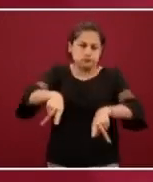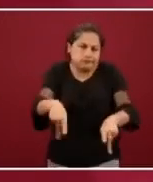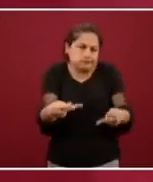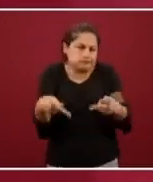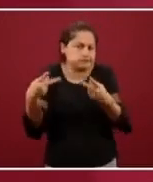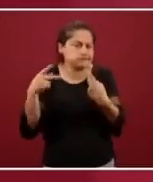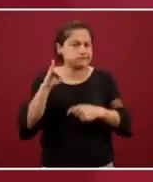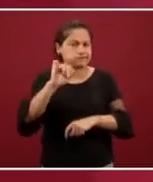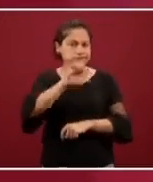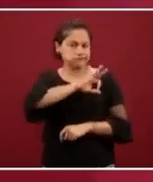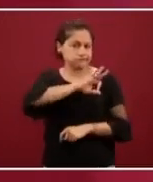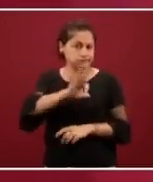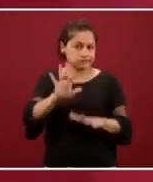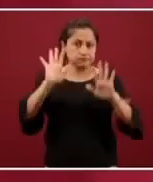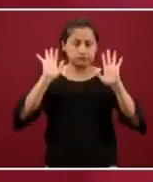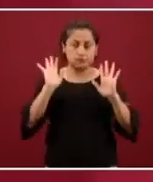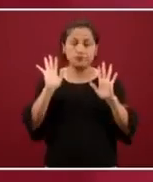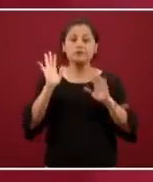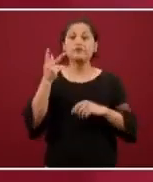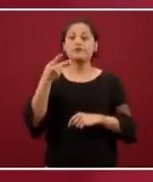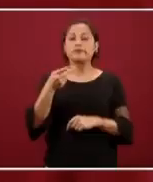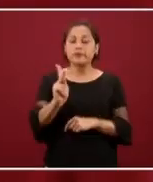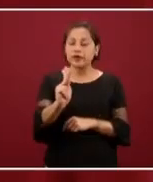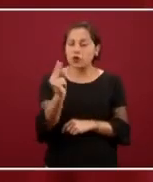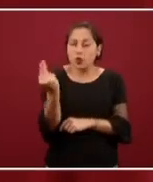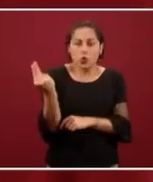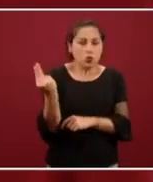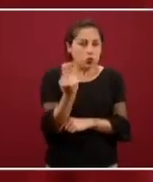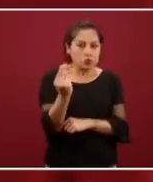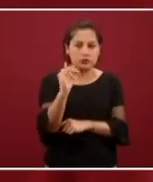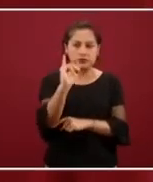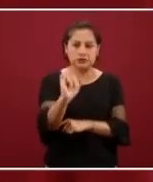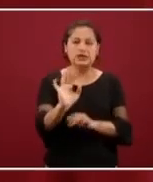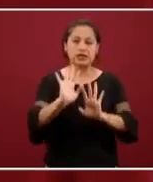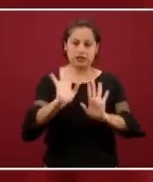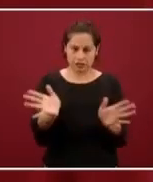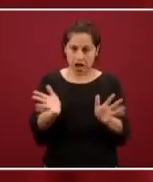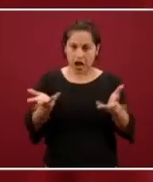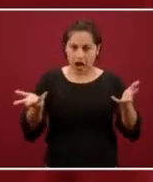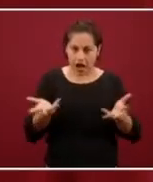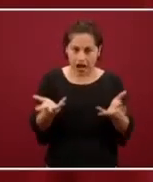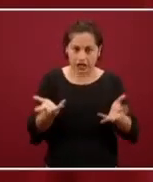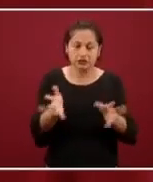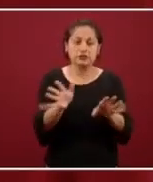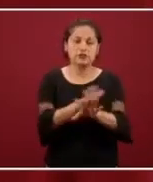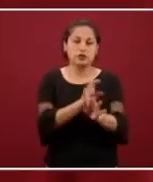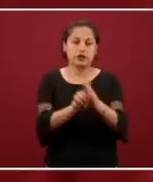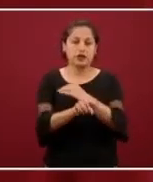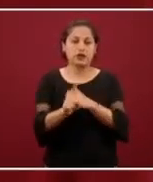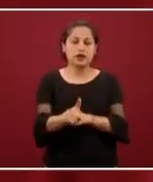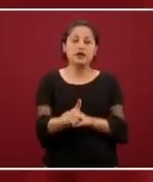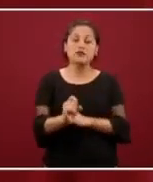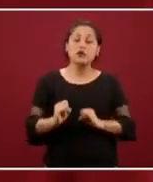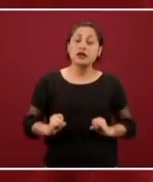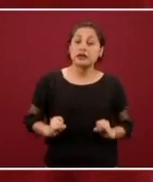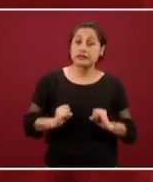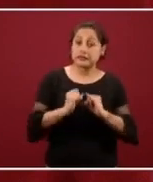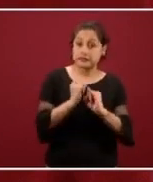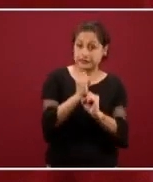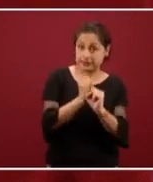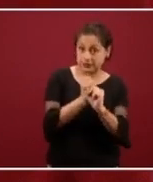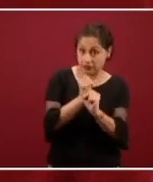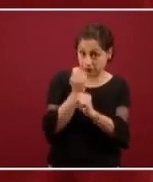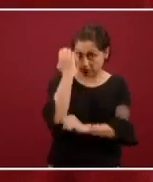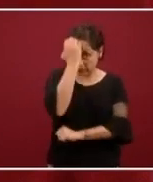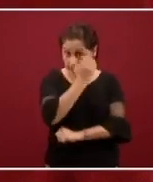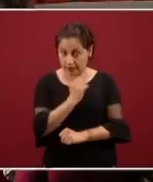es lo que sí se requiere? Lo que sí se requiere y que se está haciendo es la plática entre el Instituto de Diagnóstico y Referencia